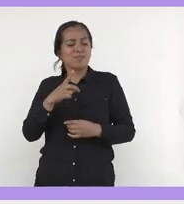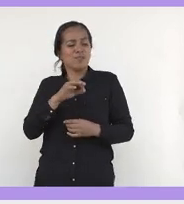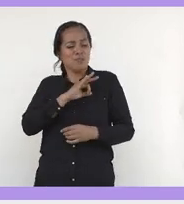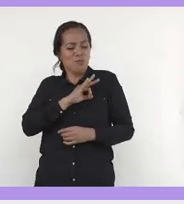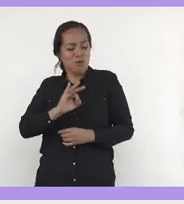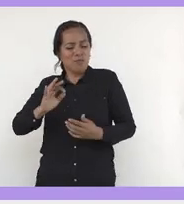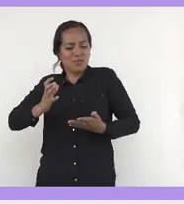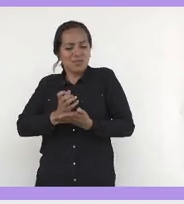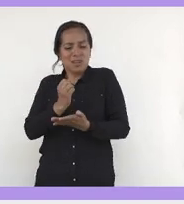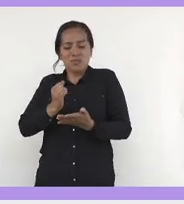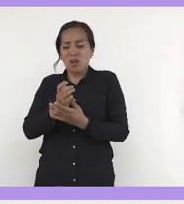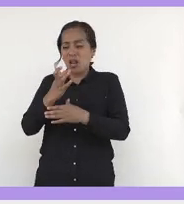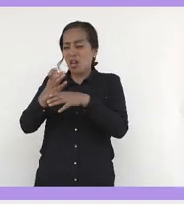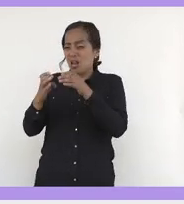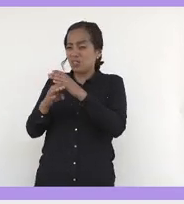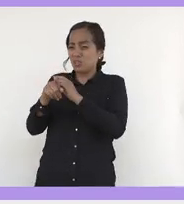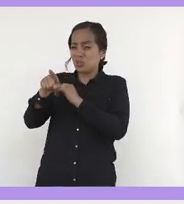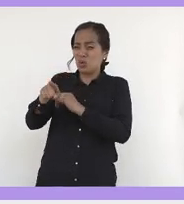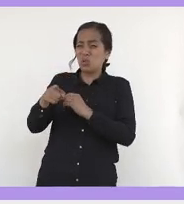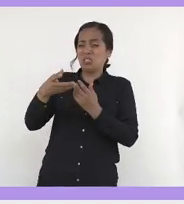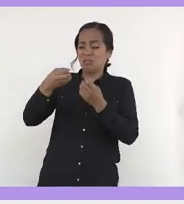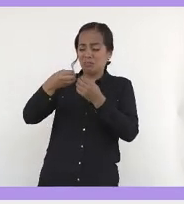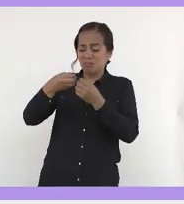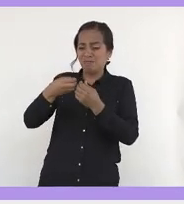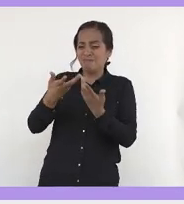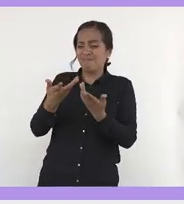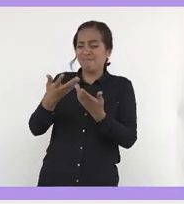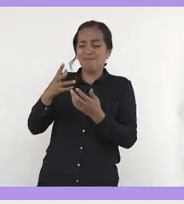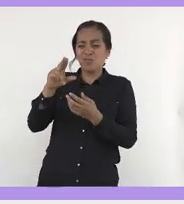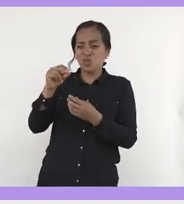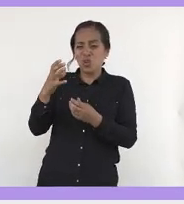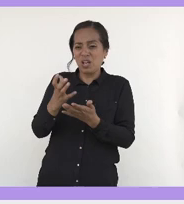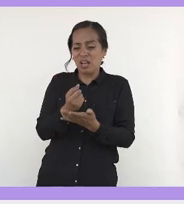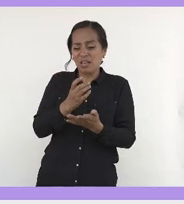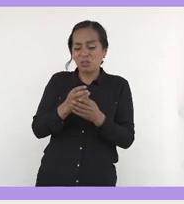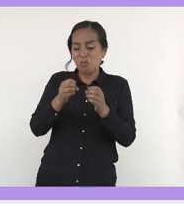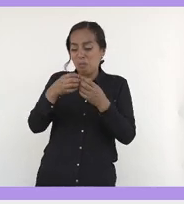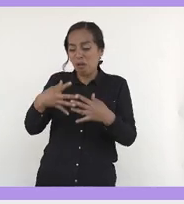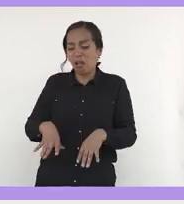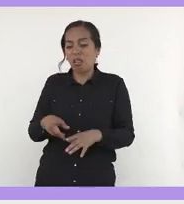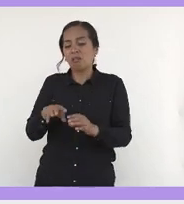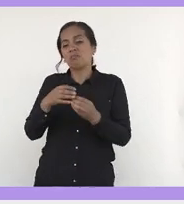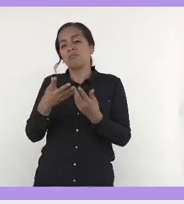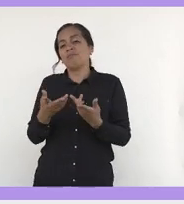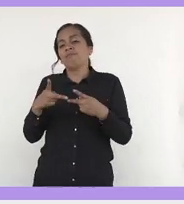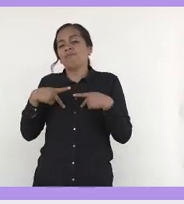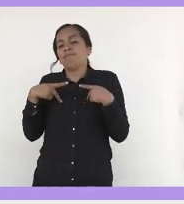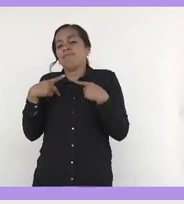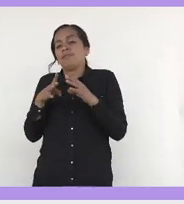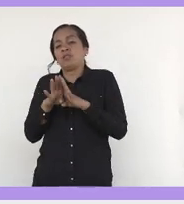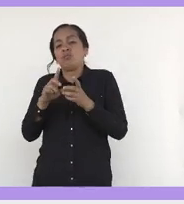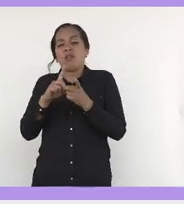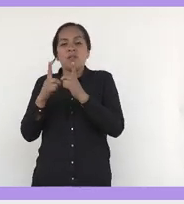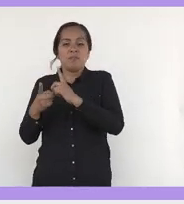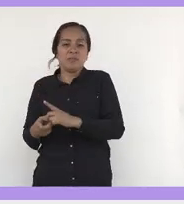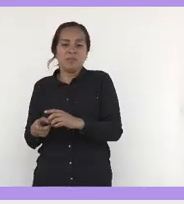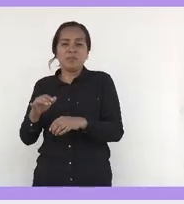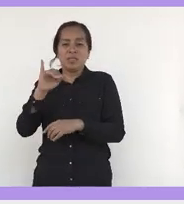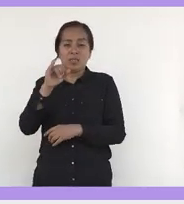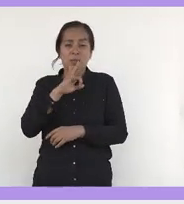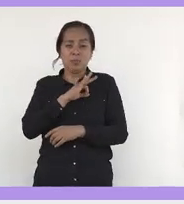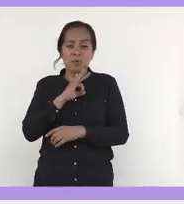para que cuando las cosas salen mal no se nos vaya todo a la fregada porque sí podemos pero de pronto hay una hay hay muchas cosas